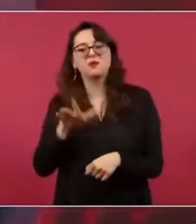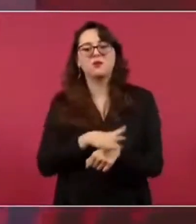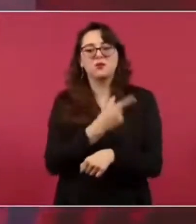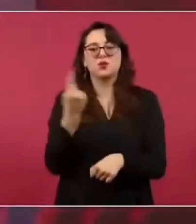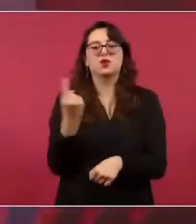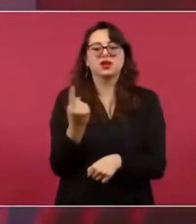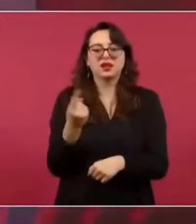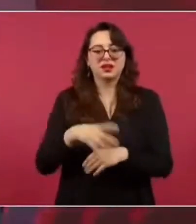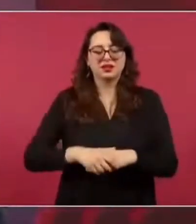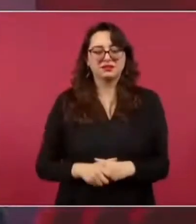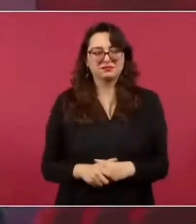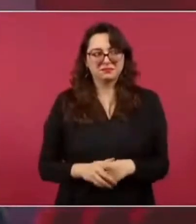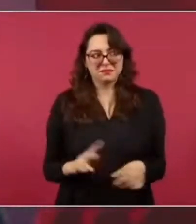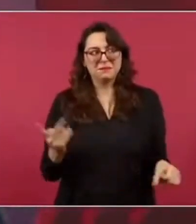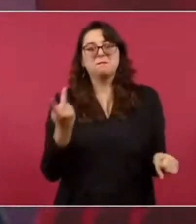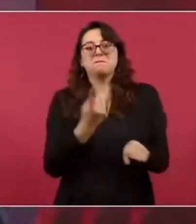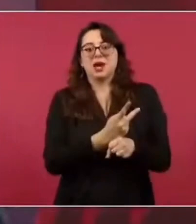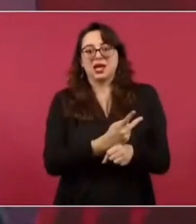¿Qué pasa ahí?